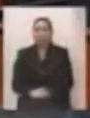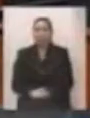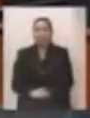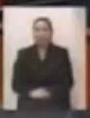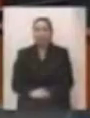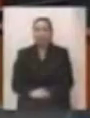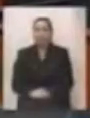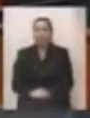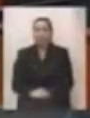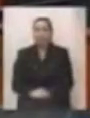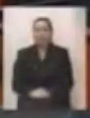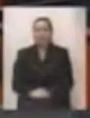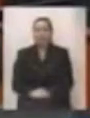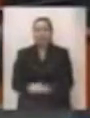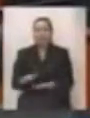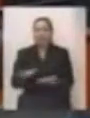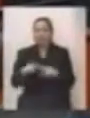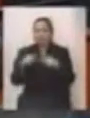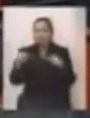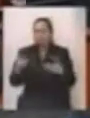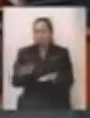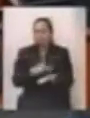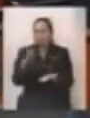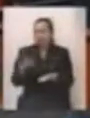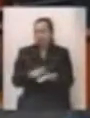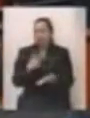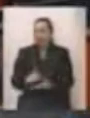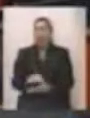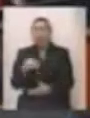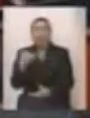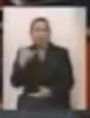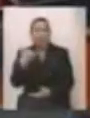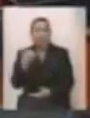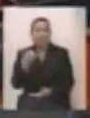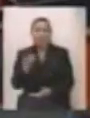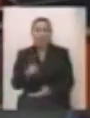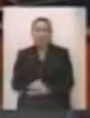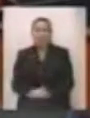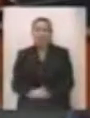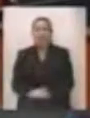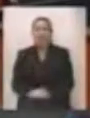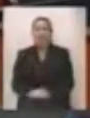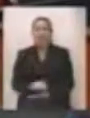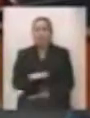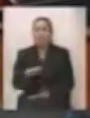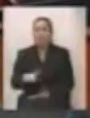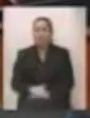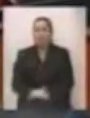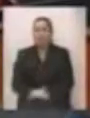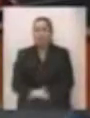cierto?, a las tablets y a otros teléfonos móviles donde los